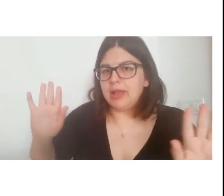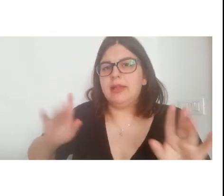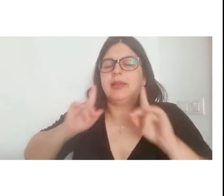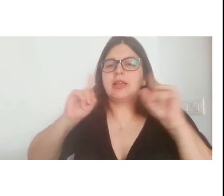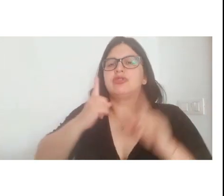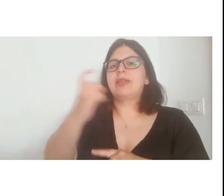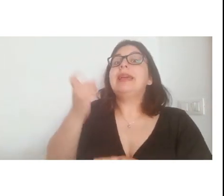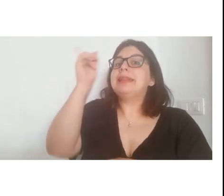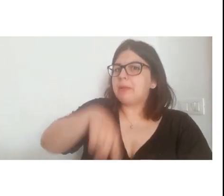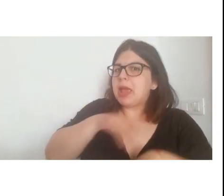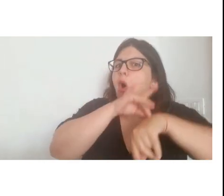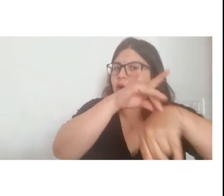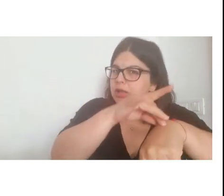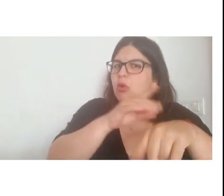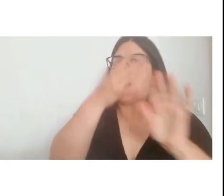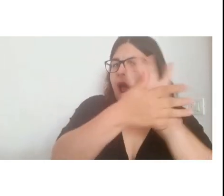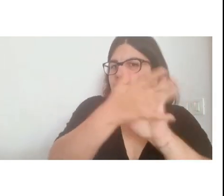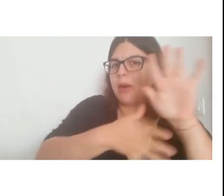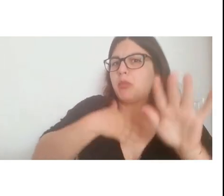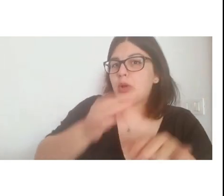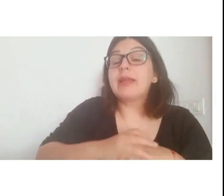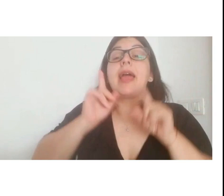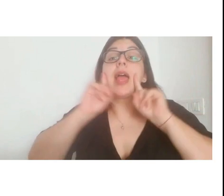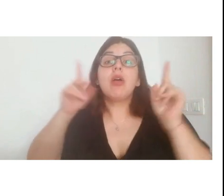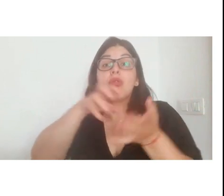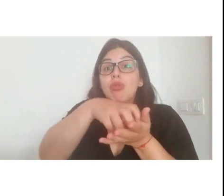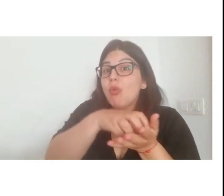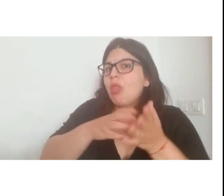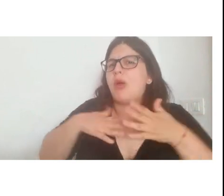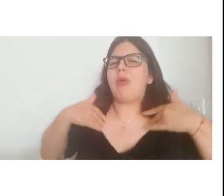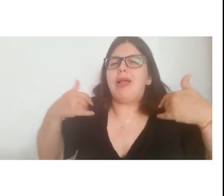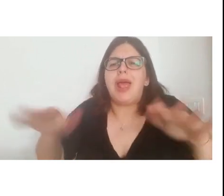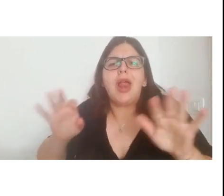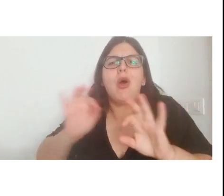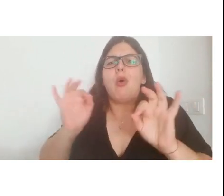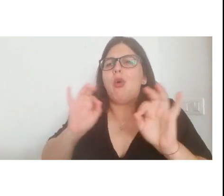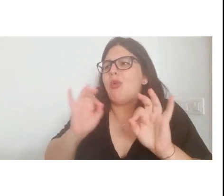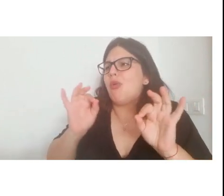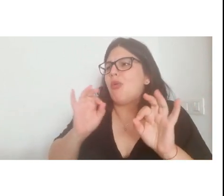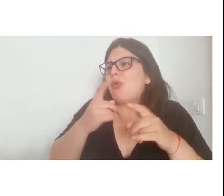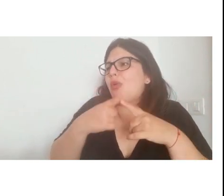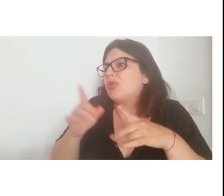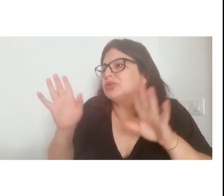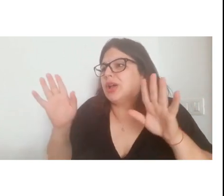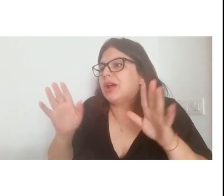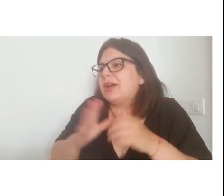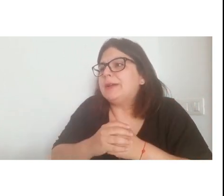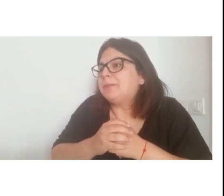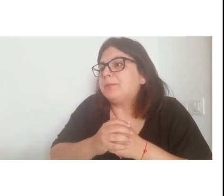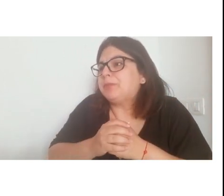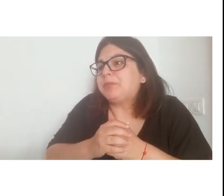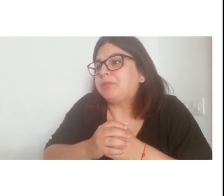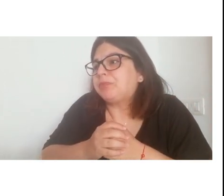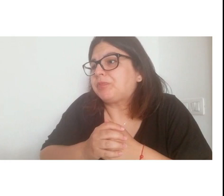ao departamento de orientación. Calquer duda ou calquer cousa están sempre pasa